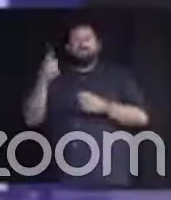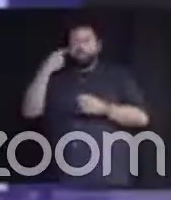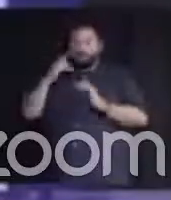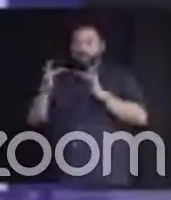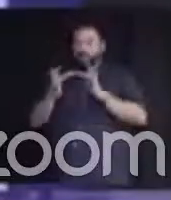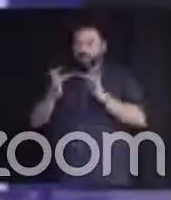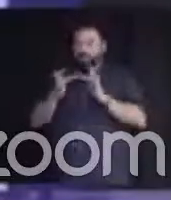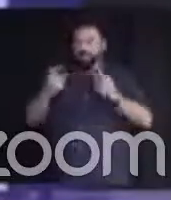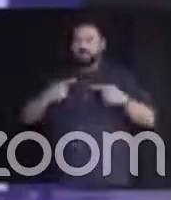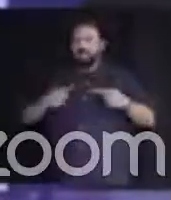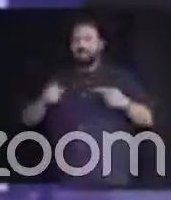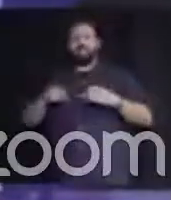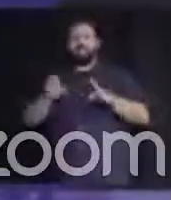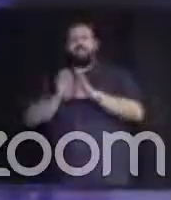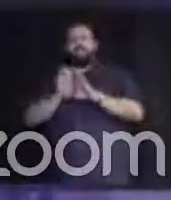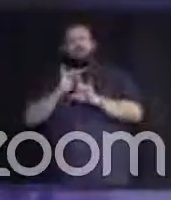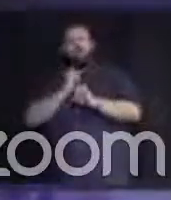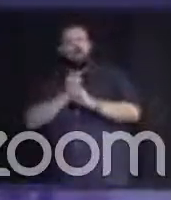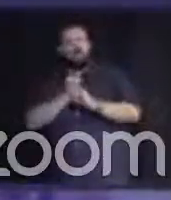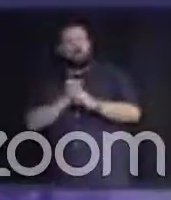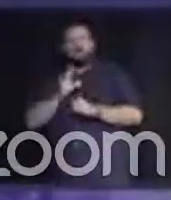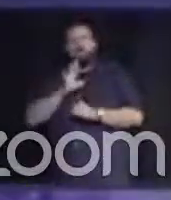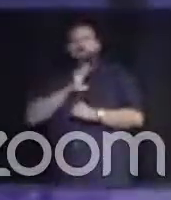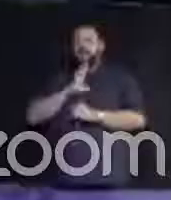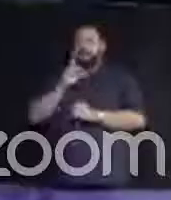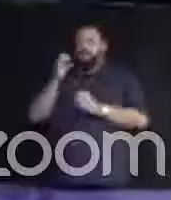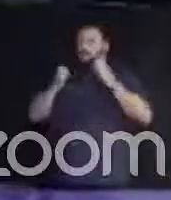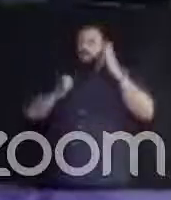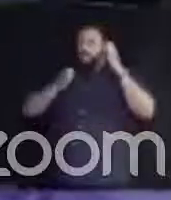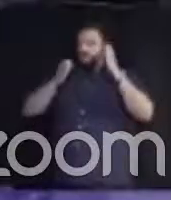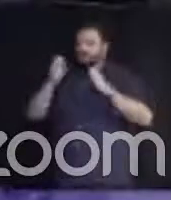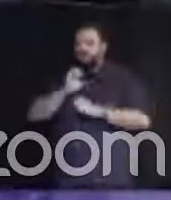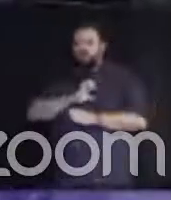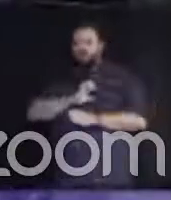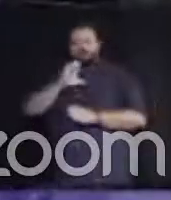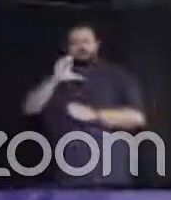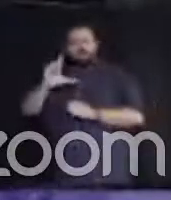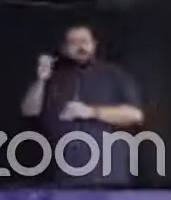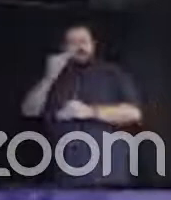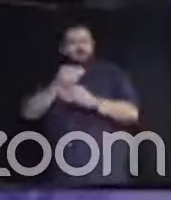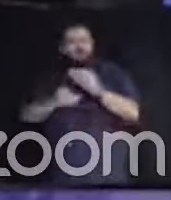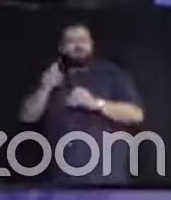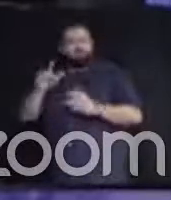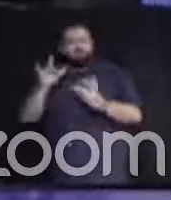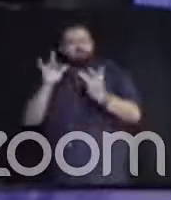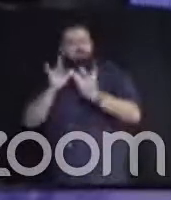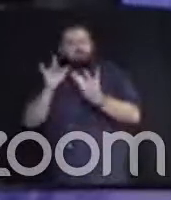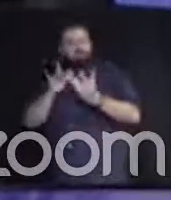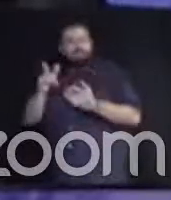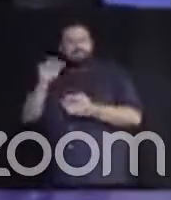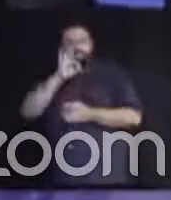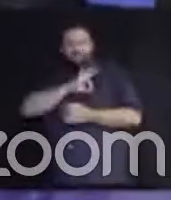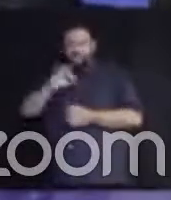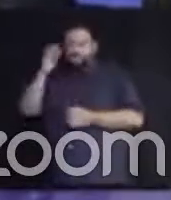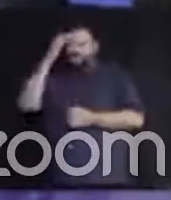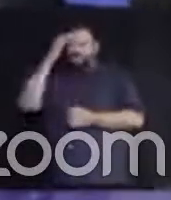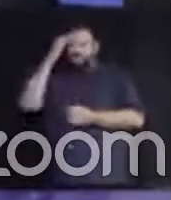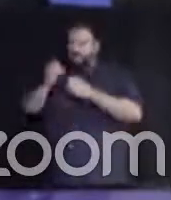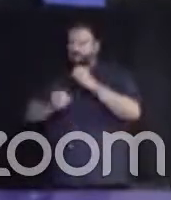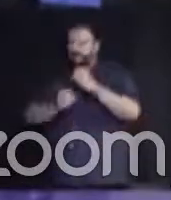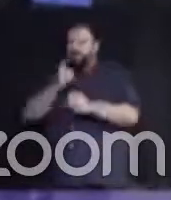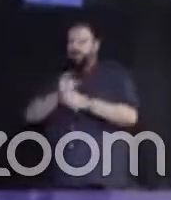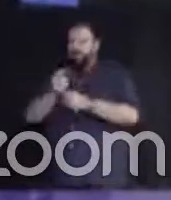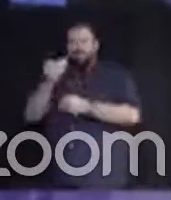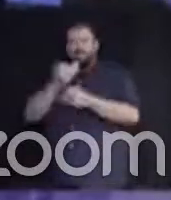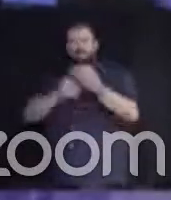que contactan a través del internet, oye, va a haber un evento especial en línea, digital, donde puedes conocer la oportunidad